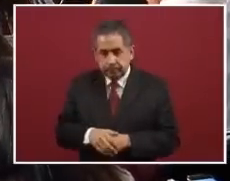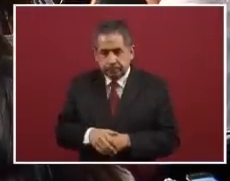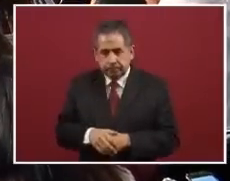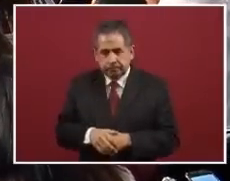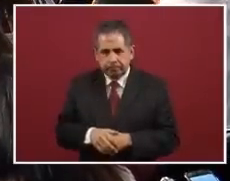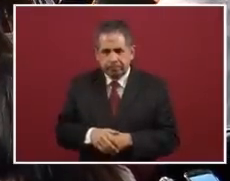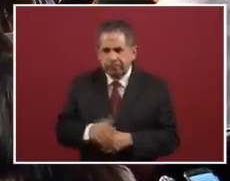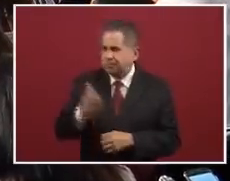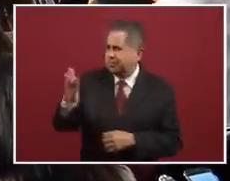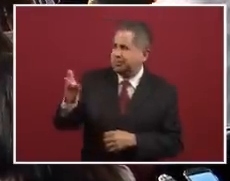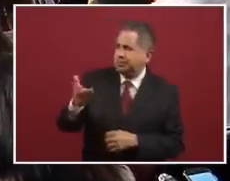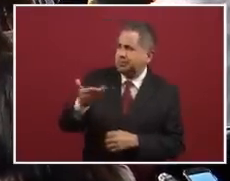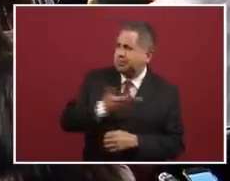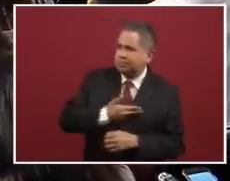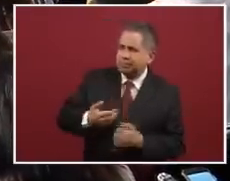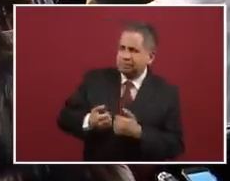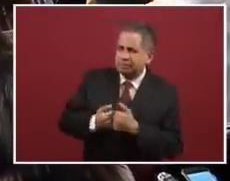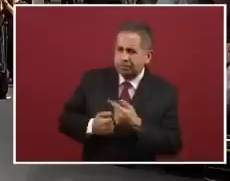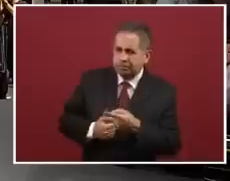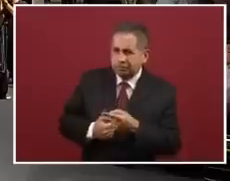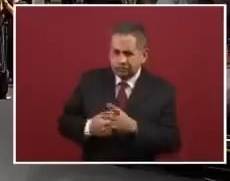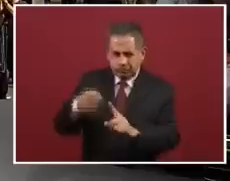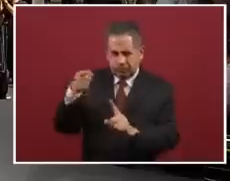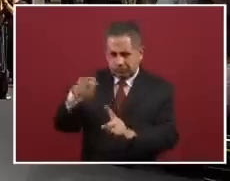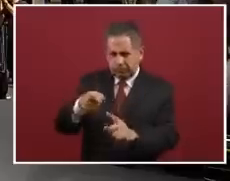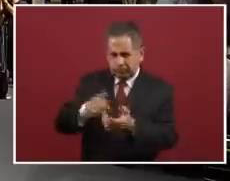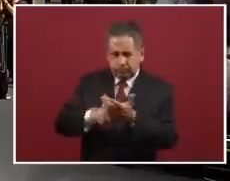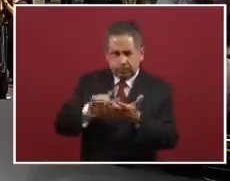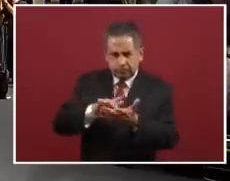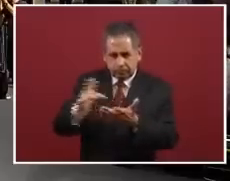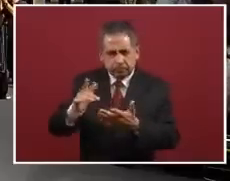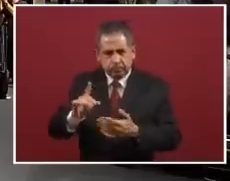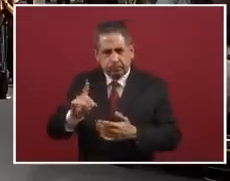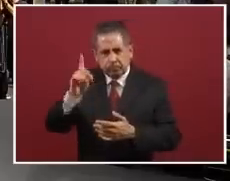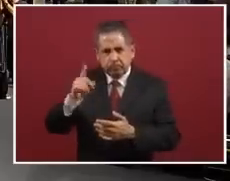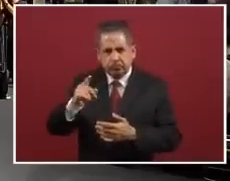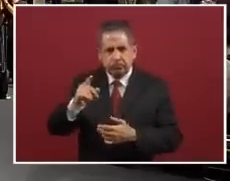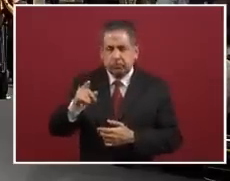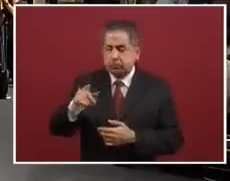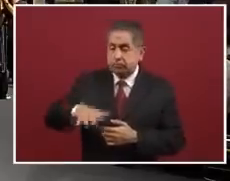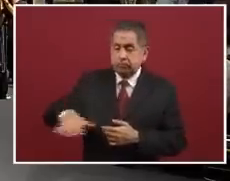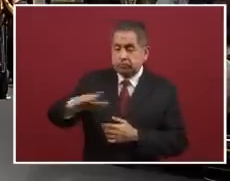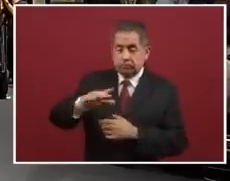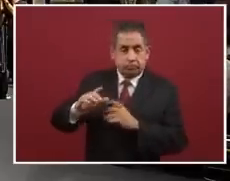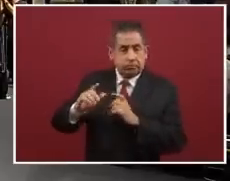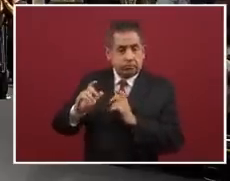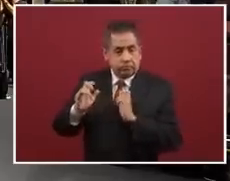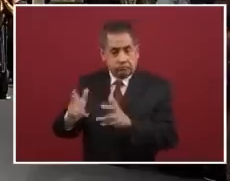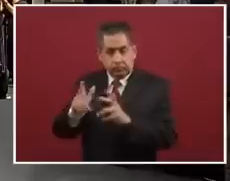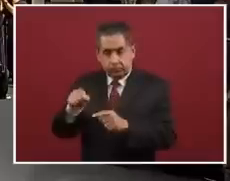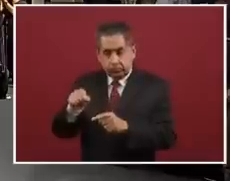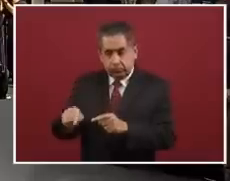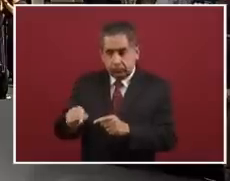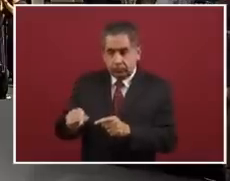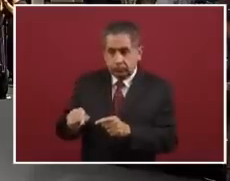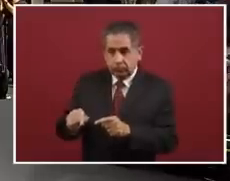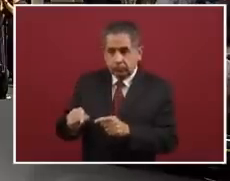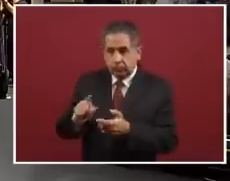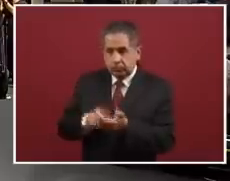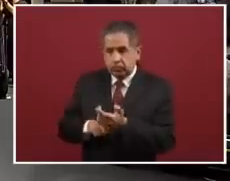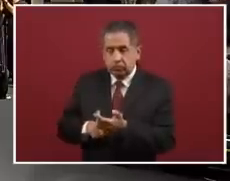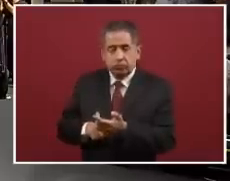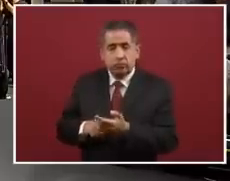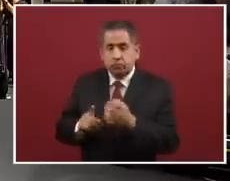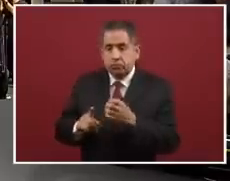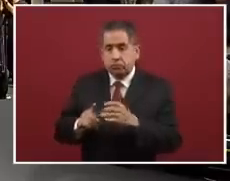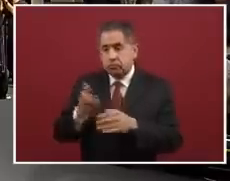Presidente, particularmente en este punto, gracias a Dios, Carmen Shan, Quizá también es una pregunta para el gobernador